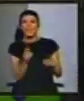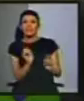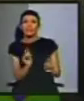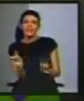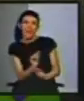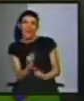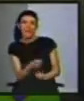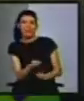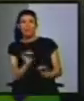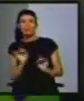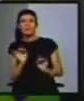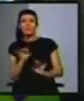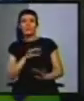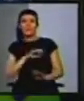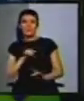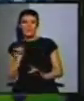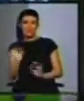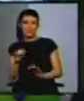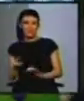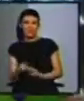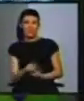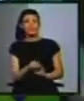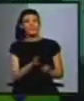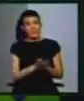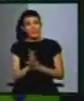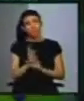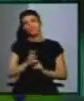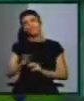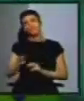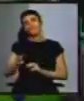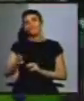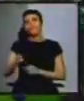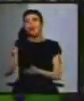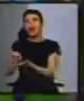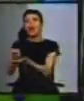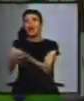chilenos. Ahora comenzamos el recorrido de compras express.